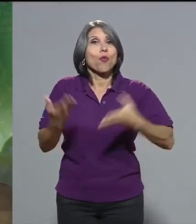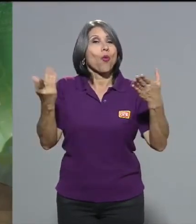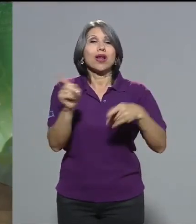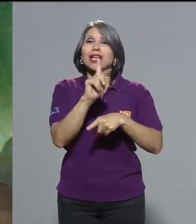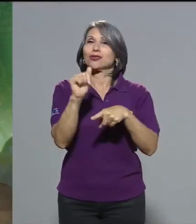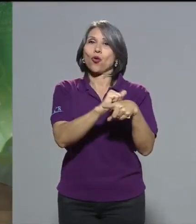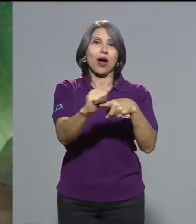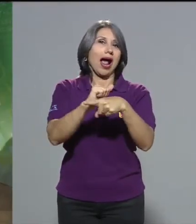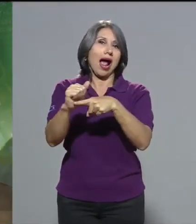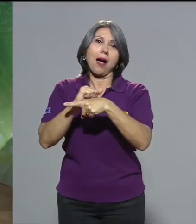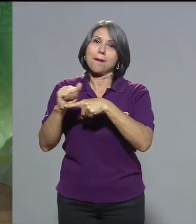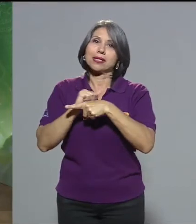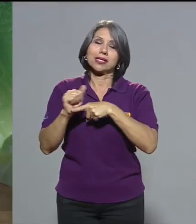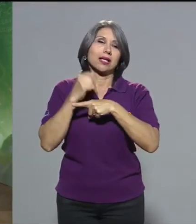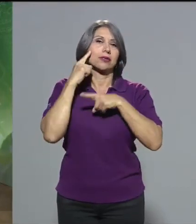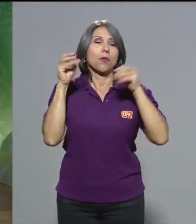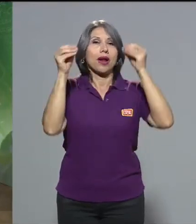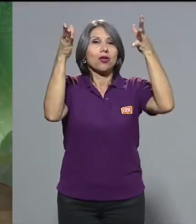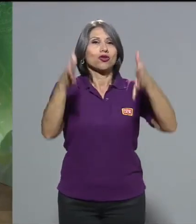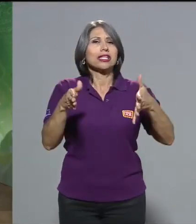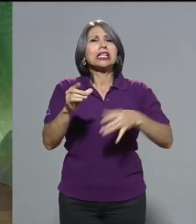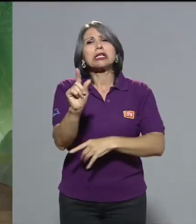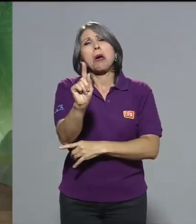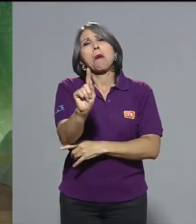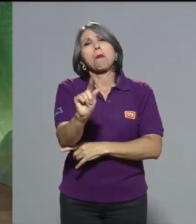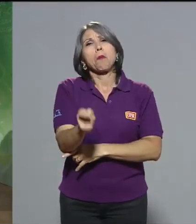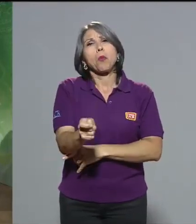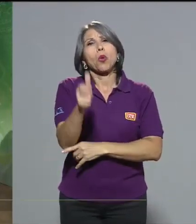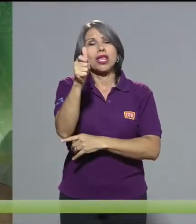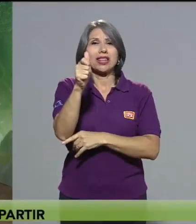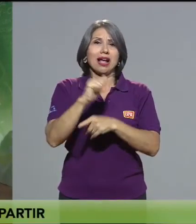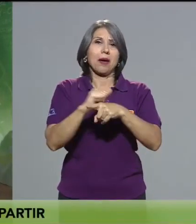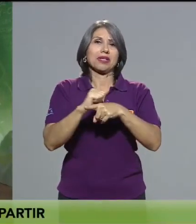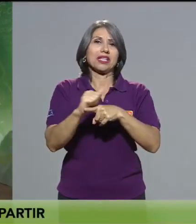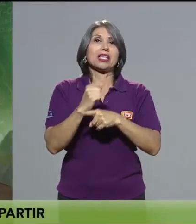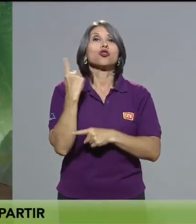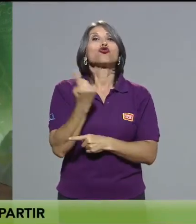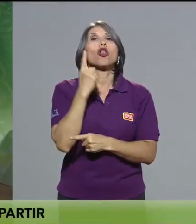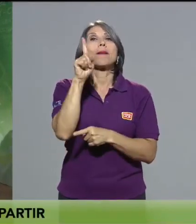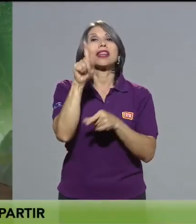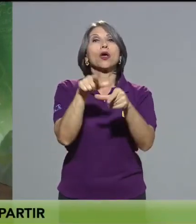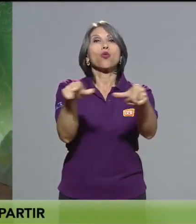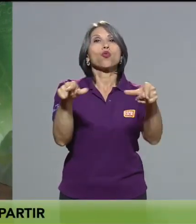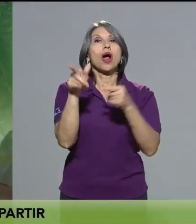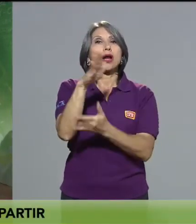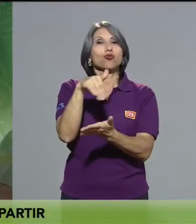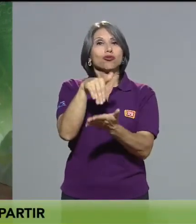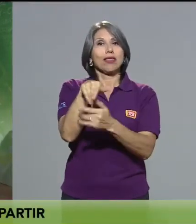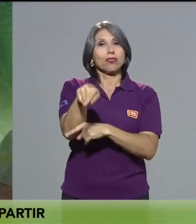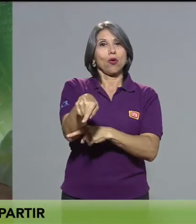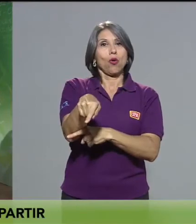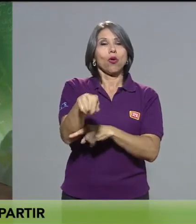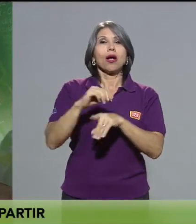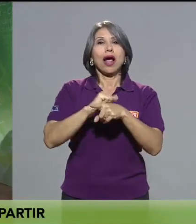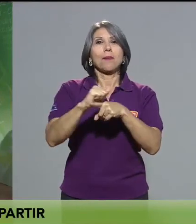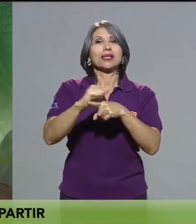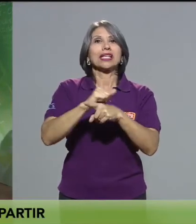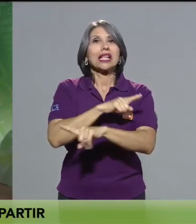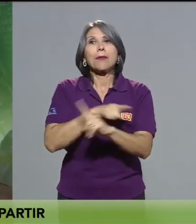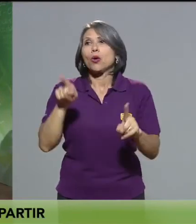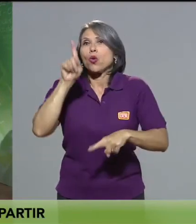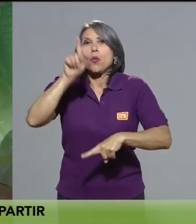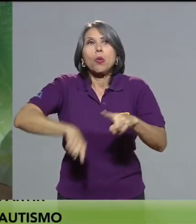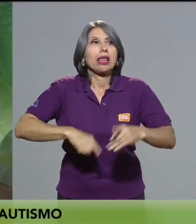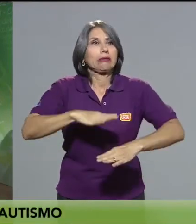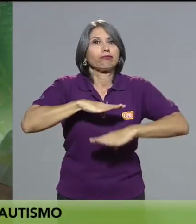muy poca capacitación, hay solo un centro que capacita y no da abasto con esta gran cantidad de profesionales, ¿verdad? Entonces, ¿qué